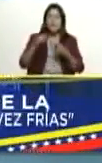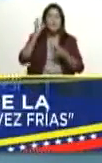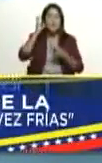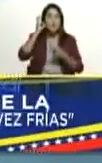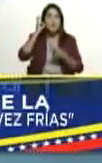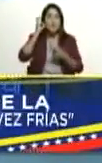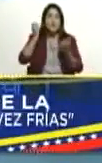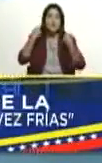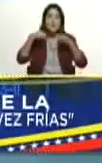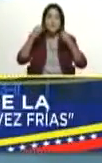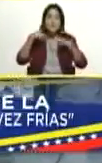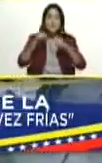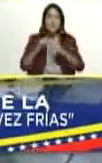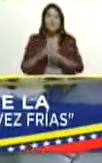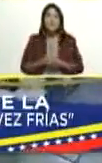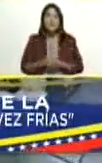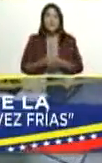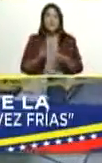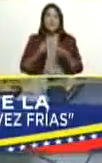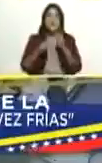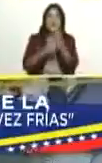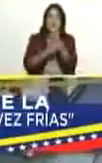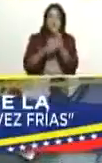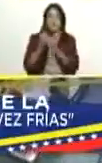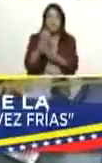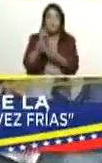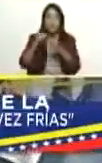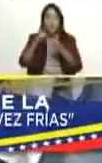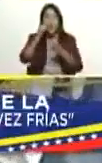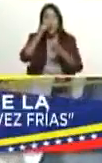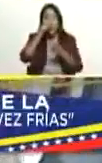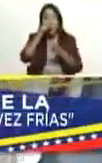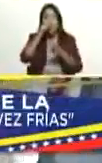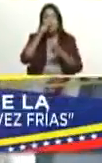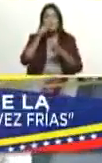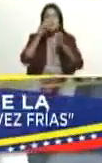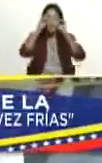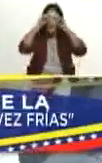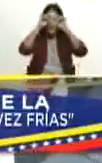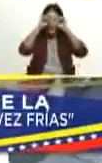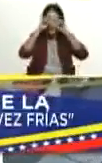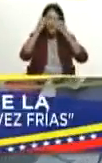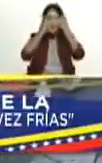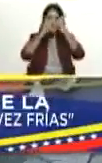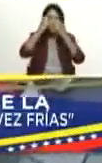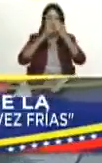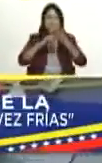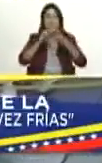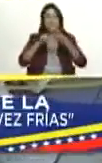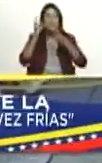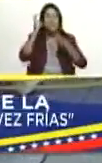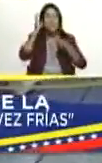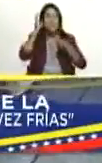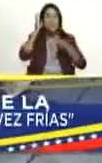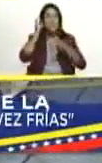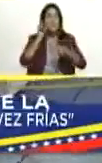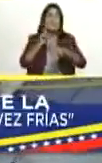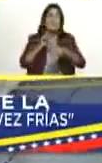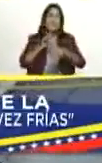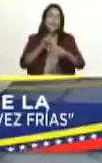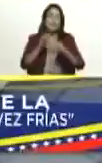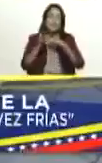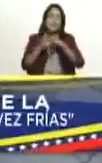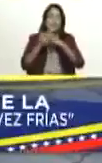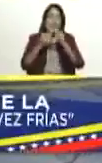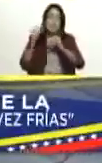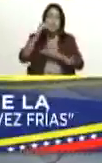Juan José Ferrer Useche, técnico superior universitario en optometría. Francis Rodríguez Lugo, técnico superior universitario en